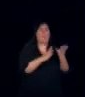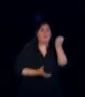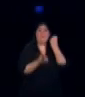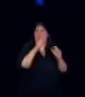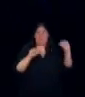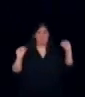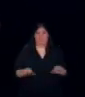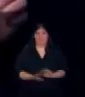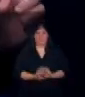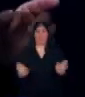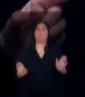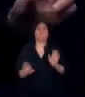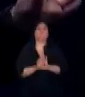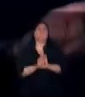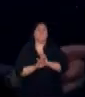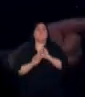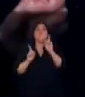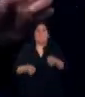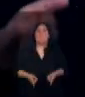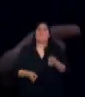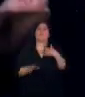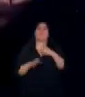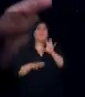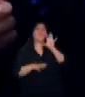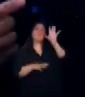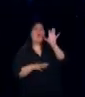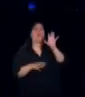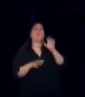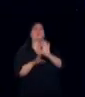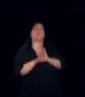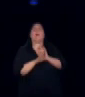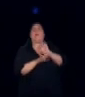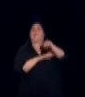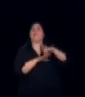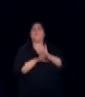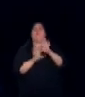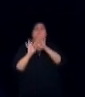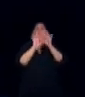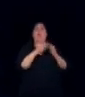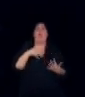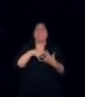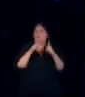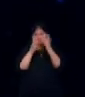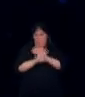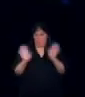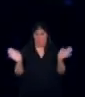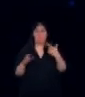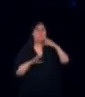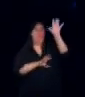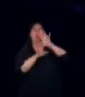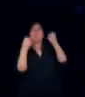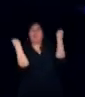le reclama a determinados colectivos sociales cierta pureza y cierta demostración de capacidad que ellos no han